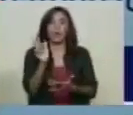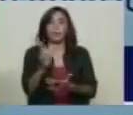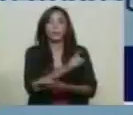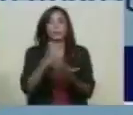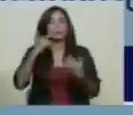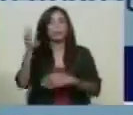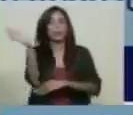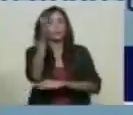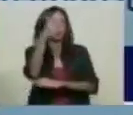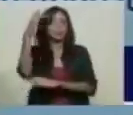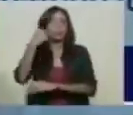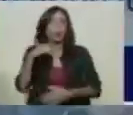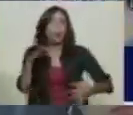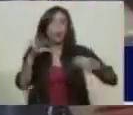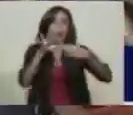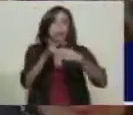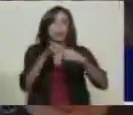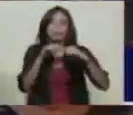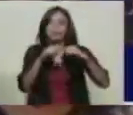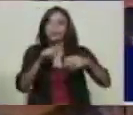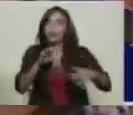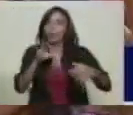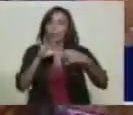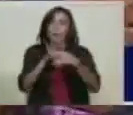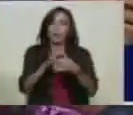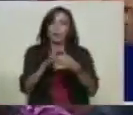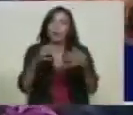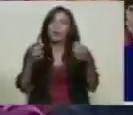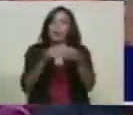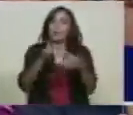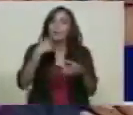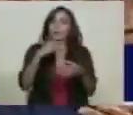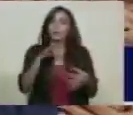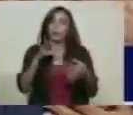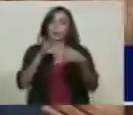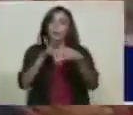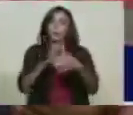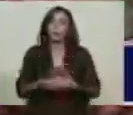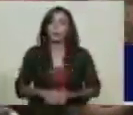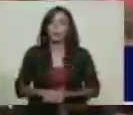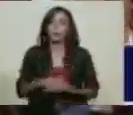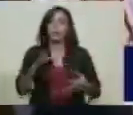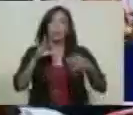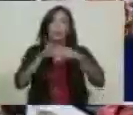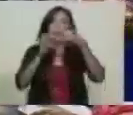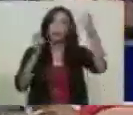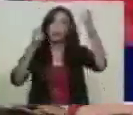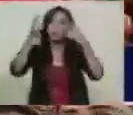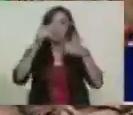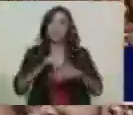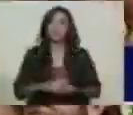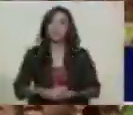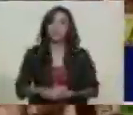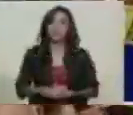bandera, la bandera de la unidad revolucionaria, la unidad del partido del comandante Hugo Chávez.